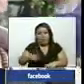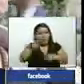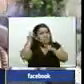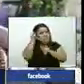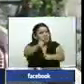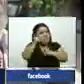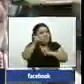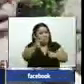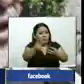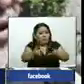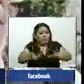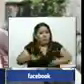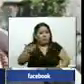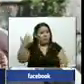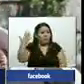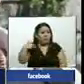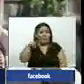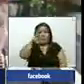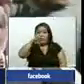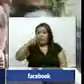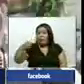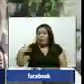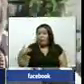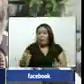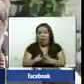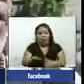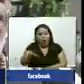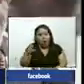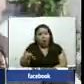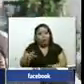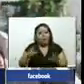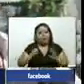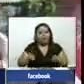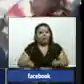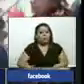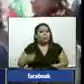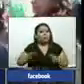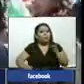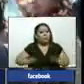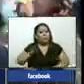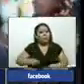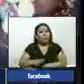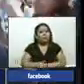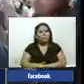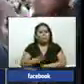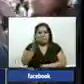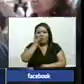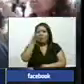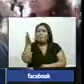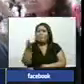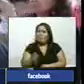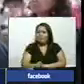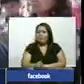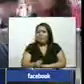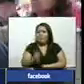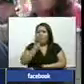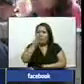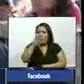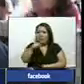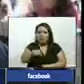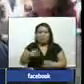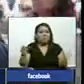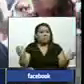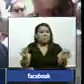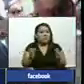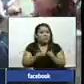dignidad, por 30 años que nos han robado todo, creo que lo encuentro lo más justo. Es verdad que esas convenciones